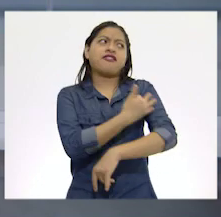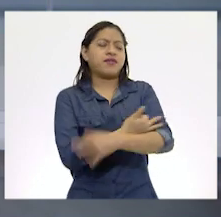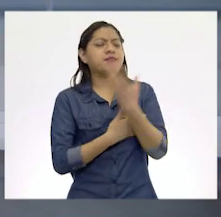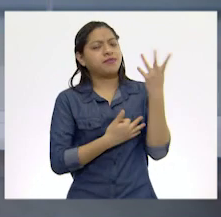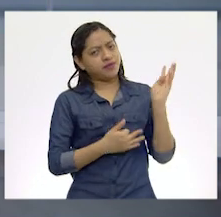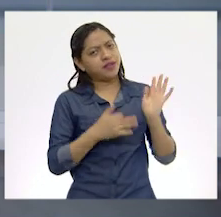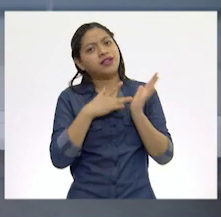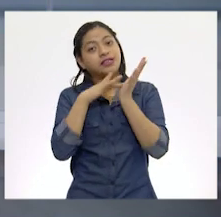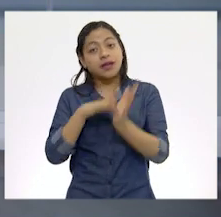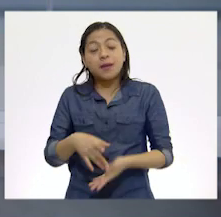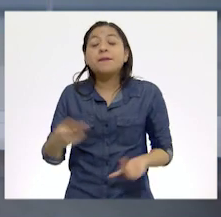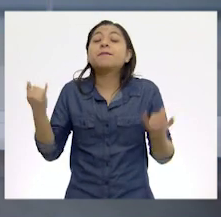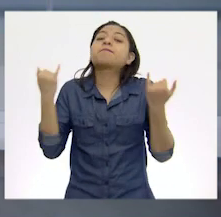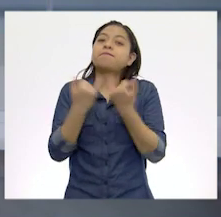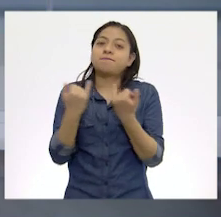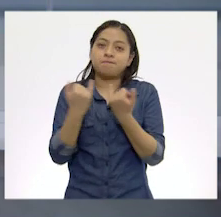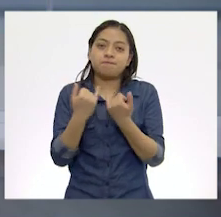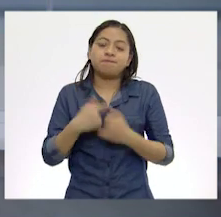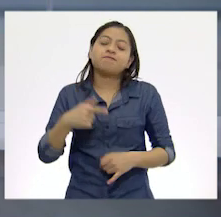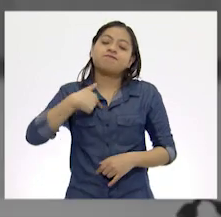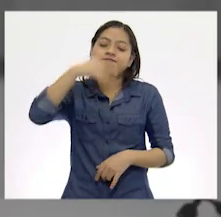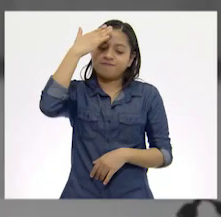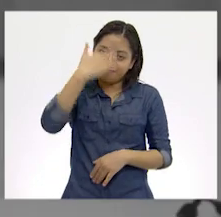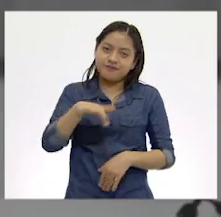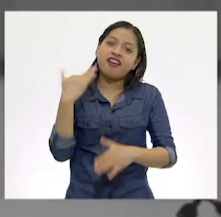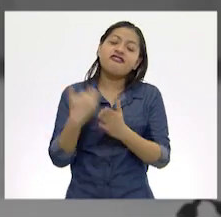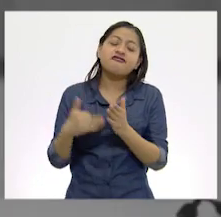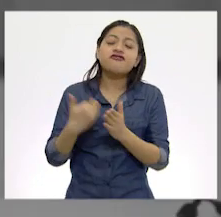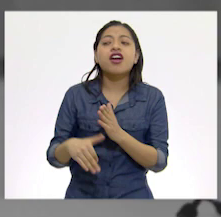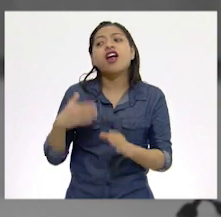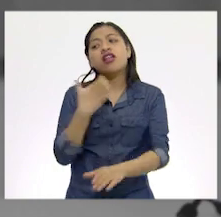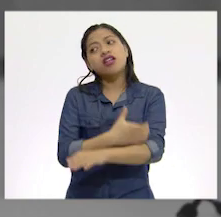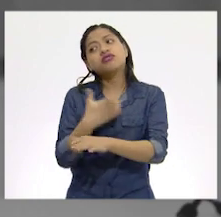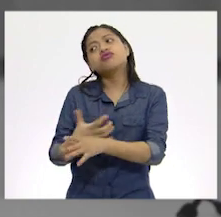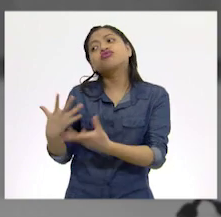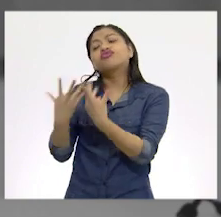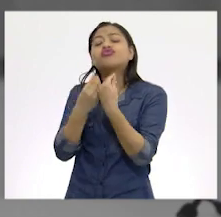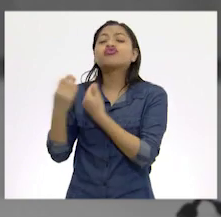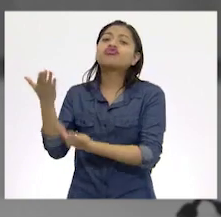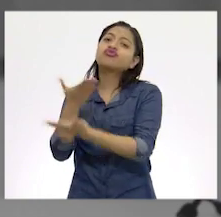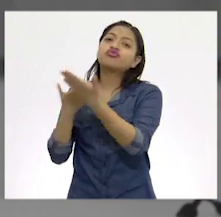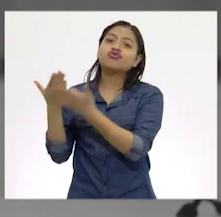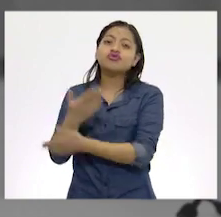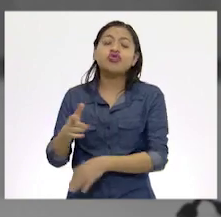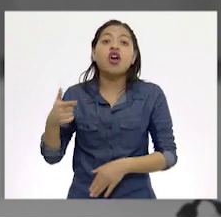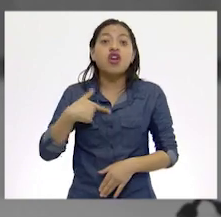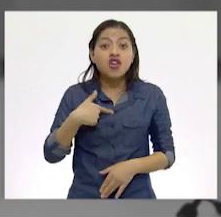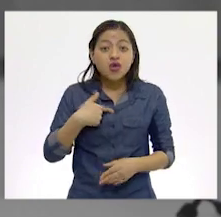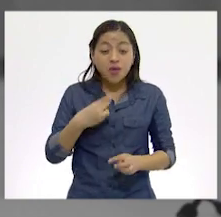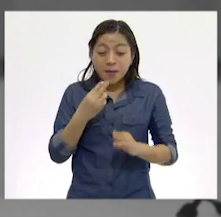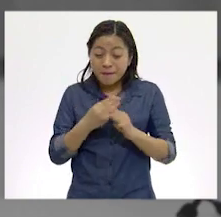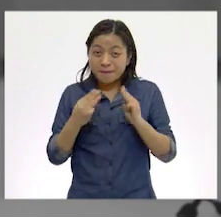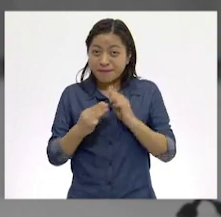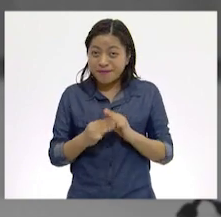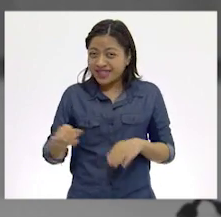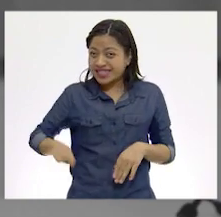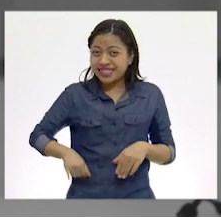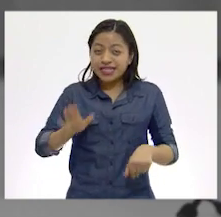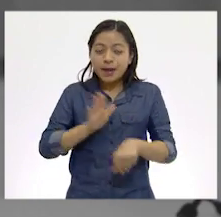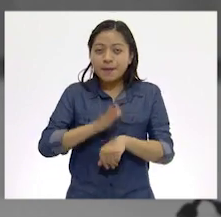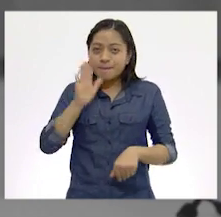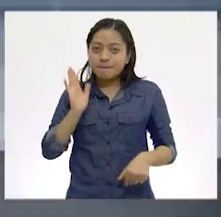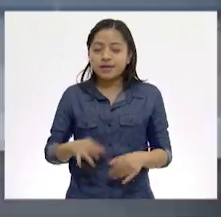que decir que también extrañé el compañerismo. La que se me hace más interesante es la de geografía y mi favorita